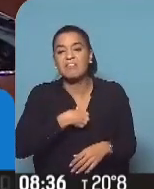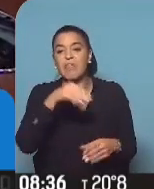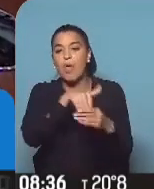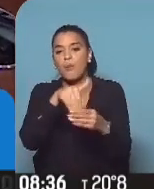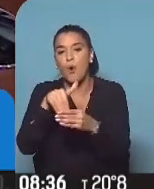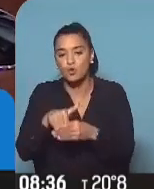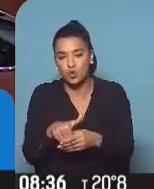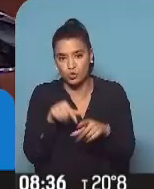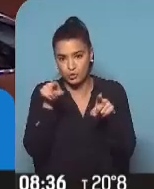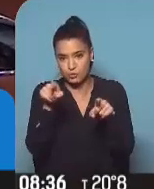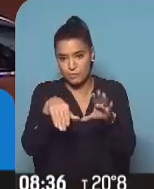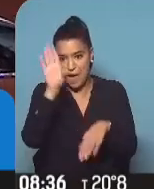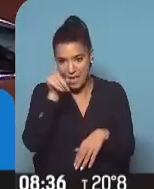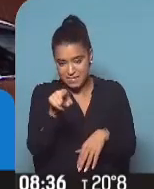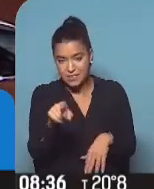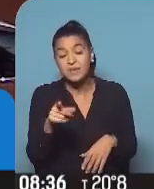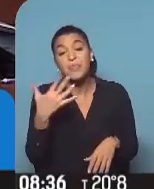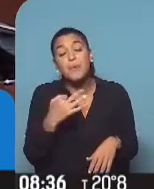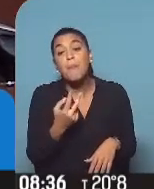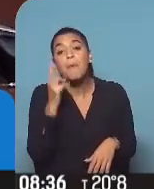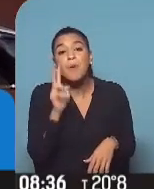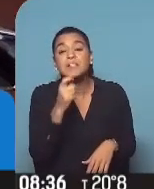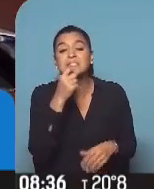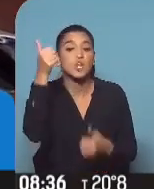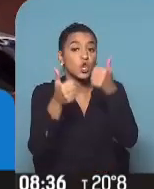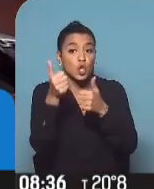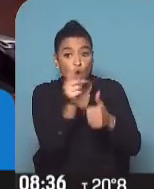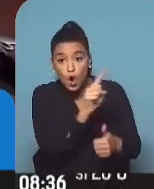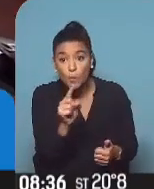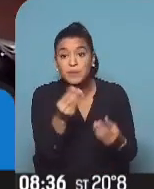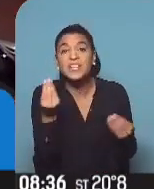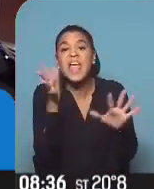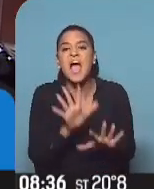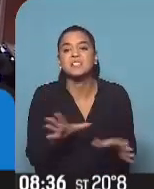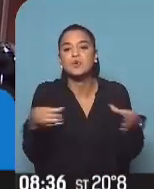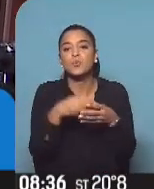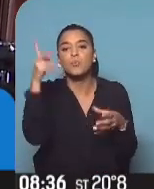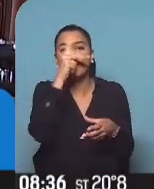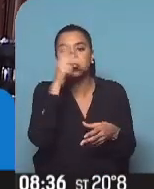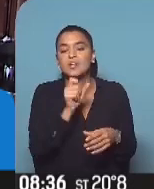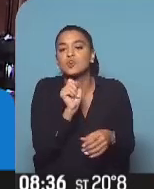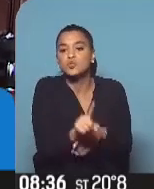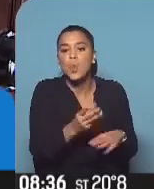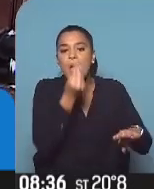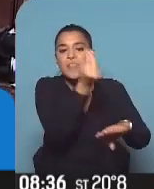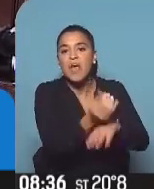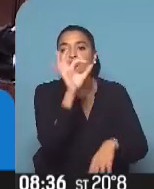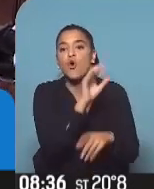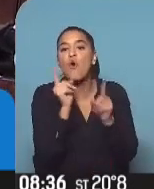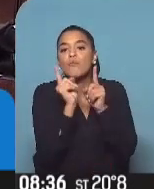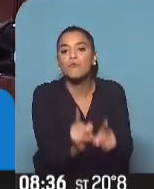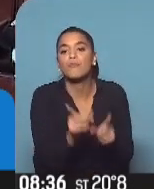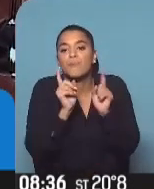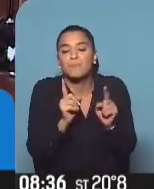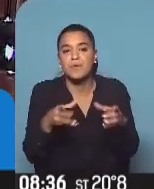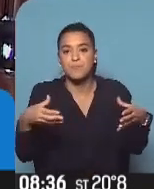votos, sino que a partir de ahí habría que ver en todo caso si ella no compite, qué hace el kirchnerismo, si pone un candidato propio, si sigue dentro del